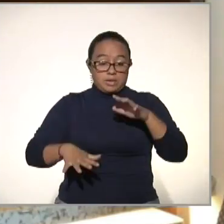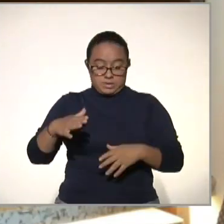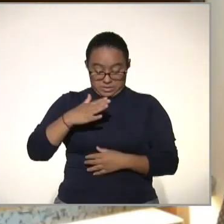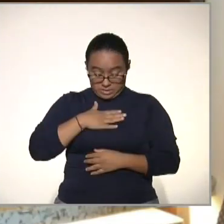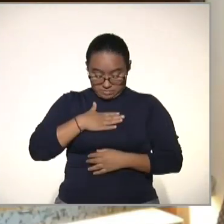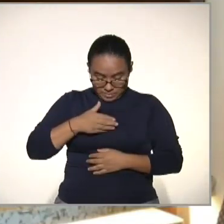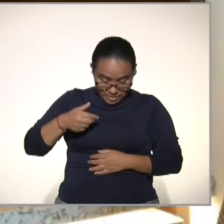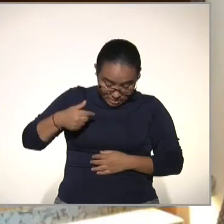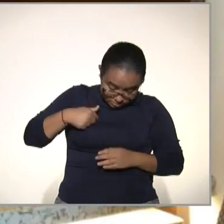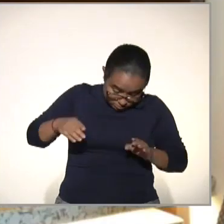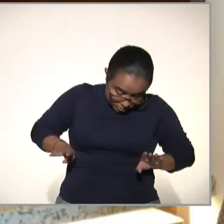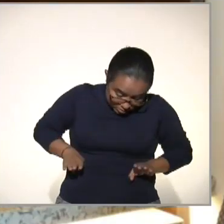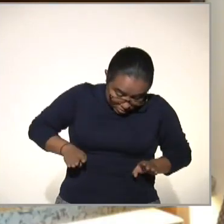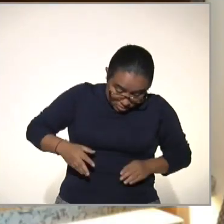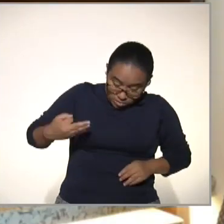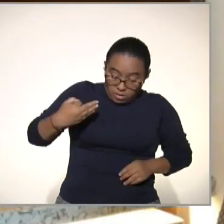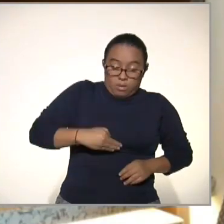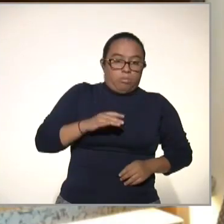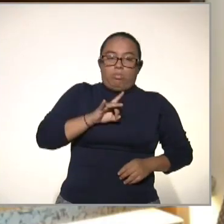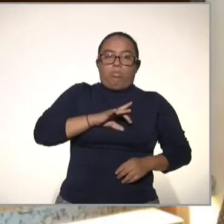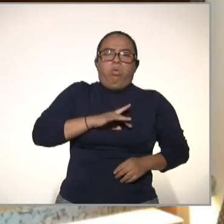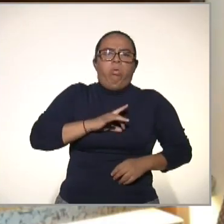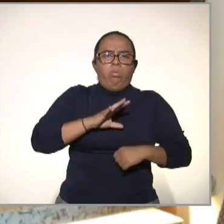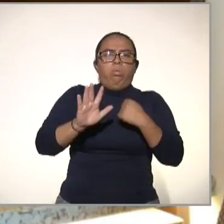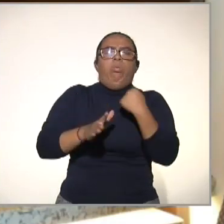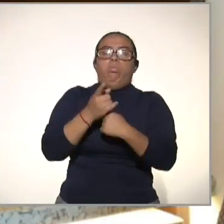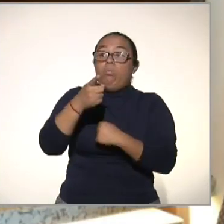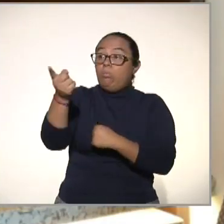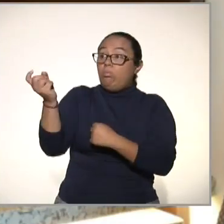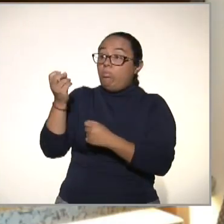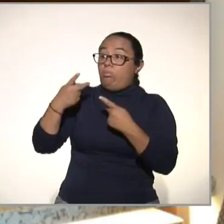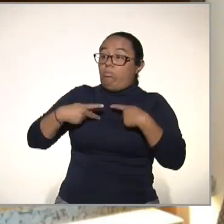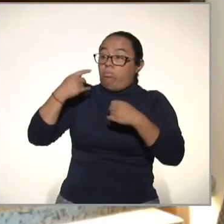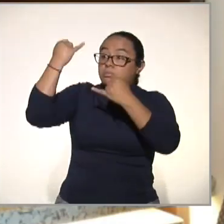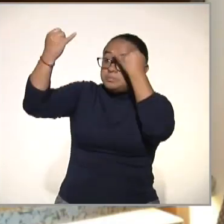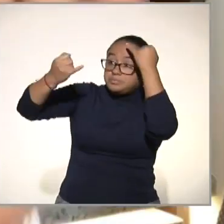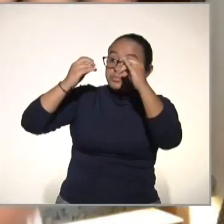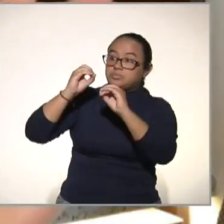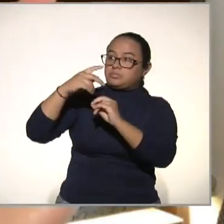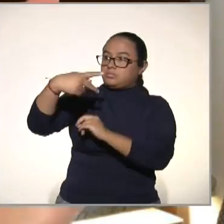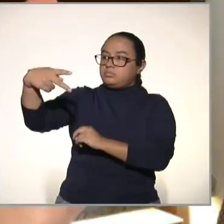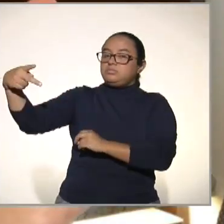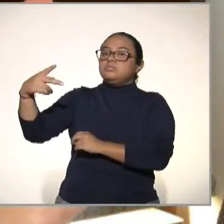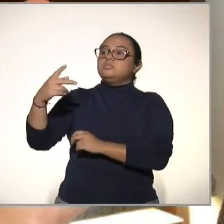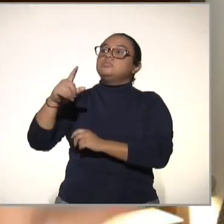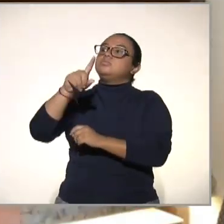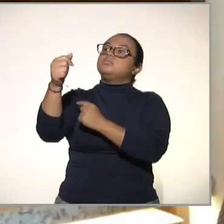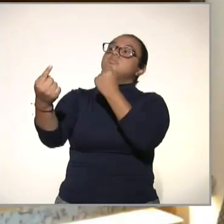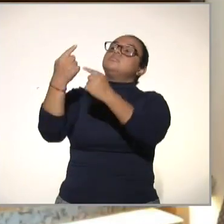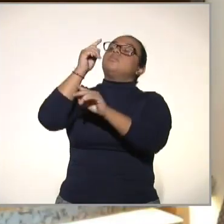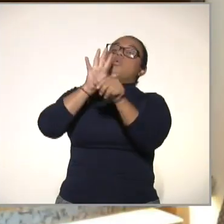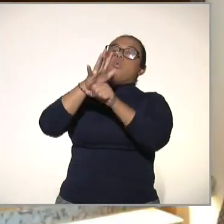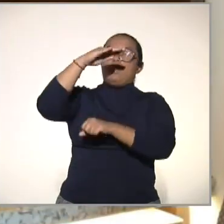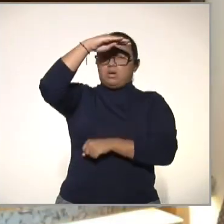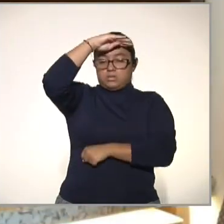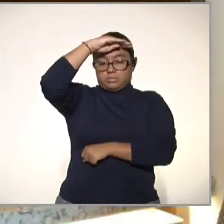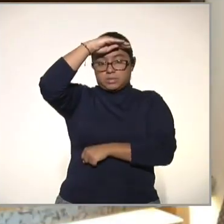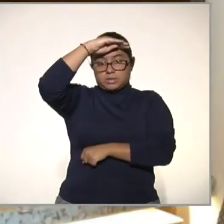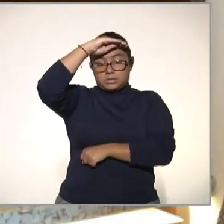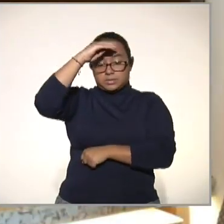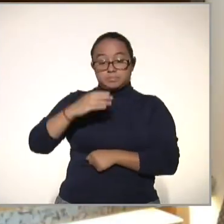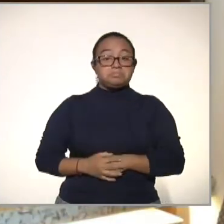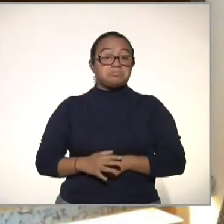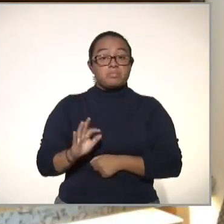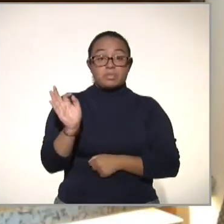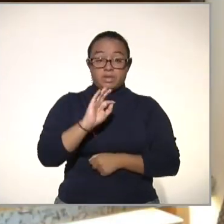aceptarnos a nosotros mismos por el miedo a romper las expectativas de nuestros padres o al qué dirán. El problema es que si